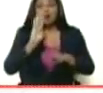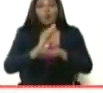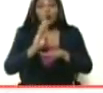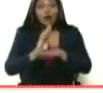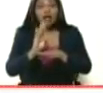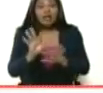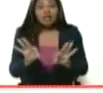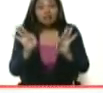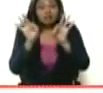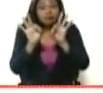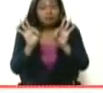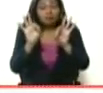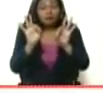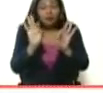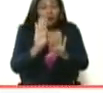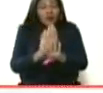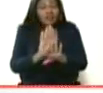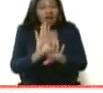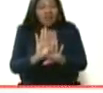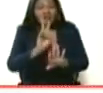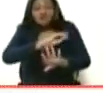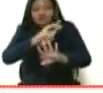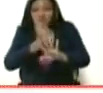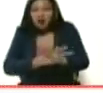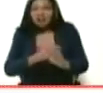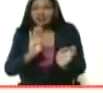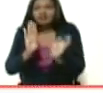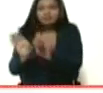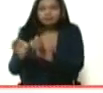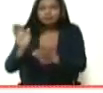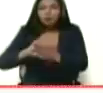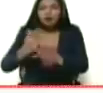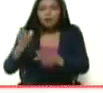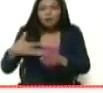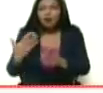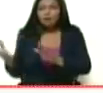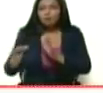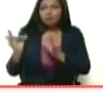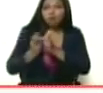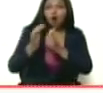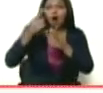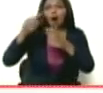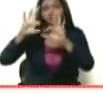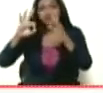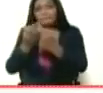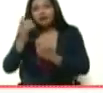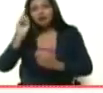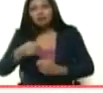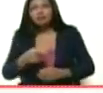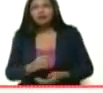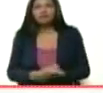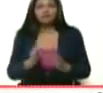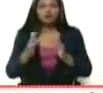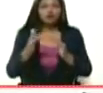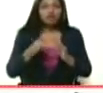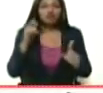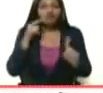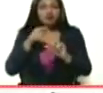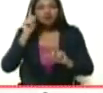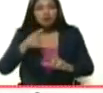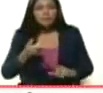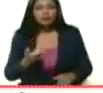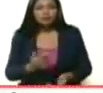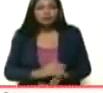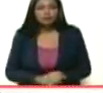muy estrictas de aislamiento, porque pueden contagiar a los familiares y a sus contactos más directos,